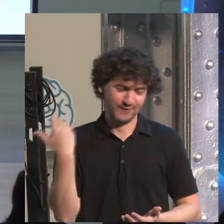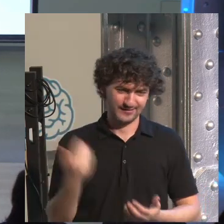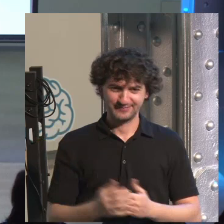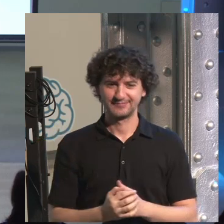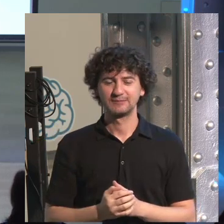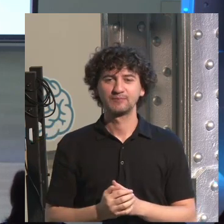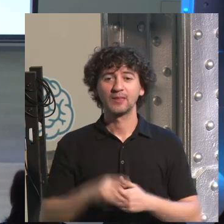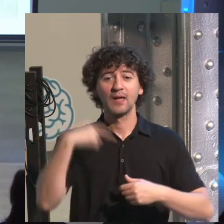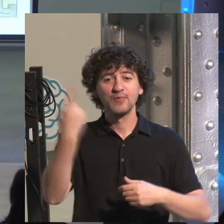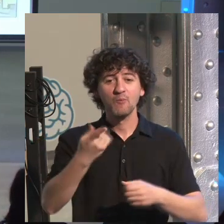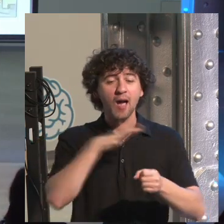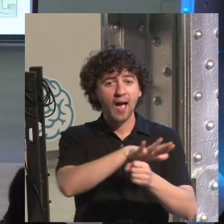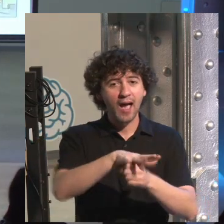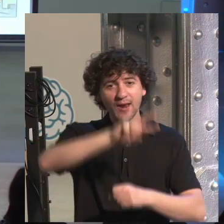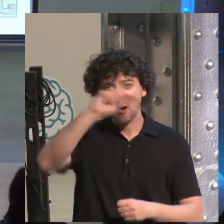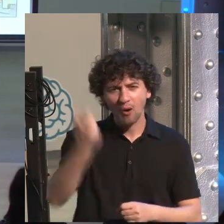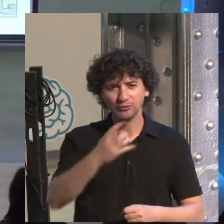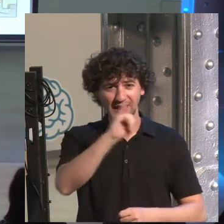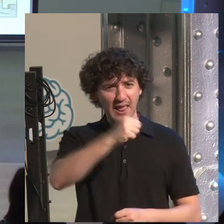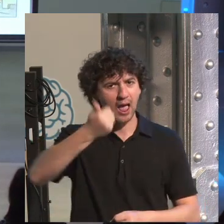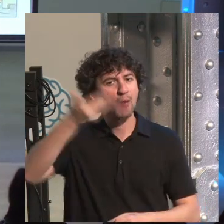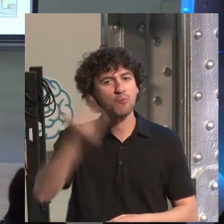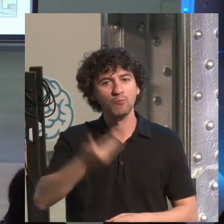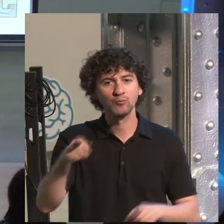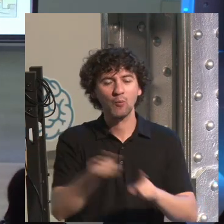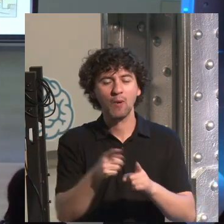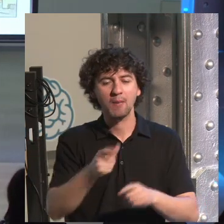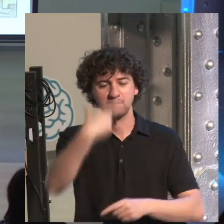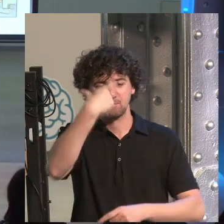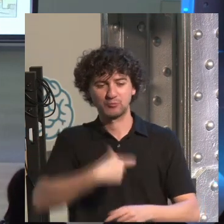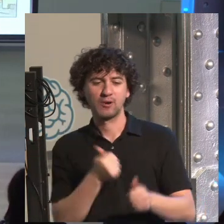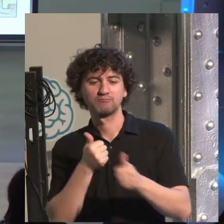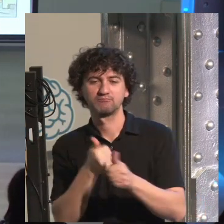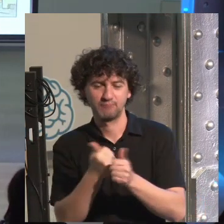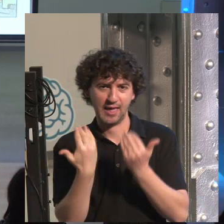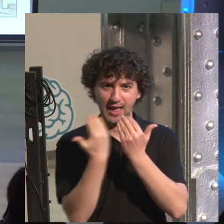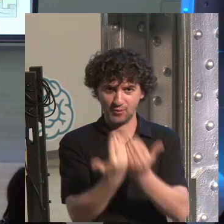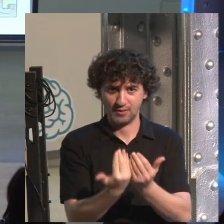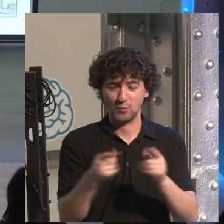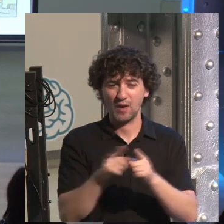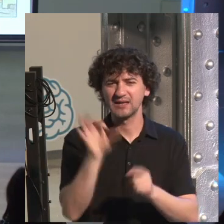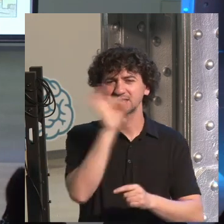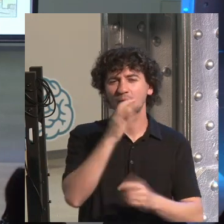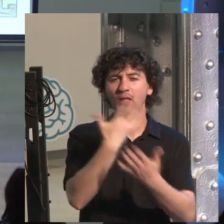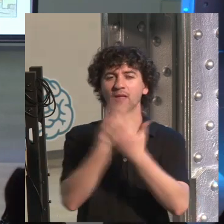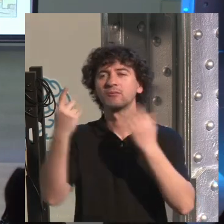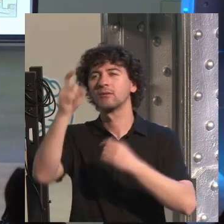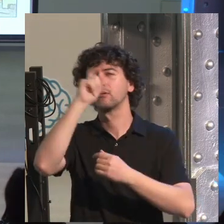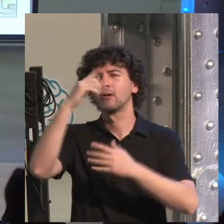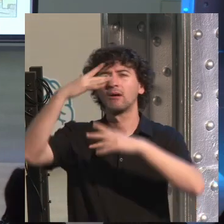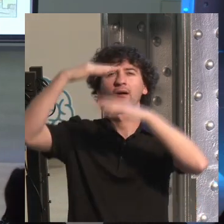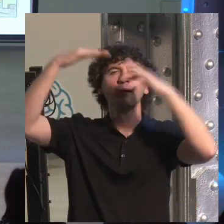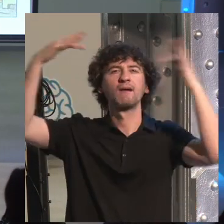Otro área muy importante en la inteligencia artificial son los asistentes personales. Esto es como en el siglo XIX se imaginaban que iba a ser un